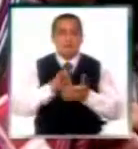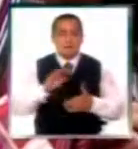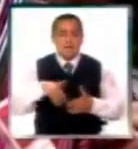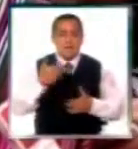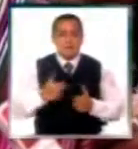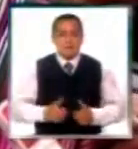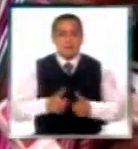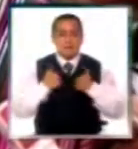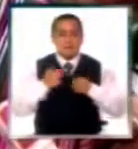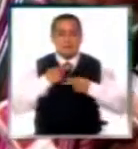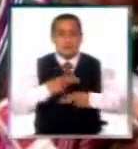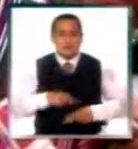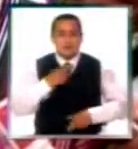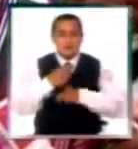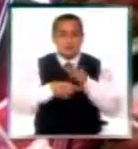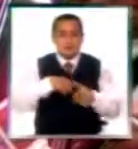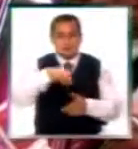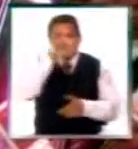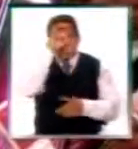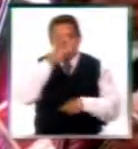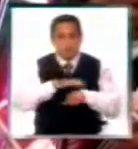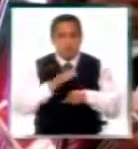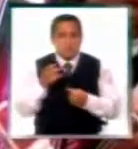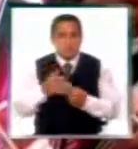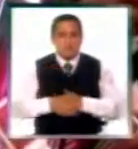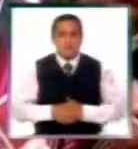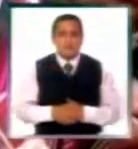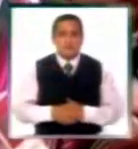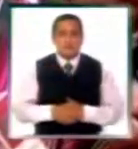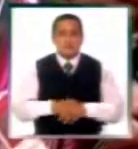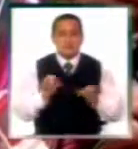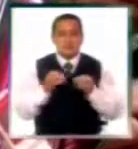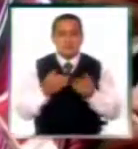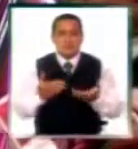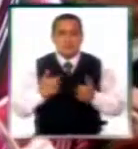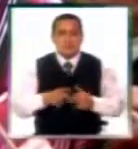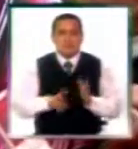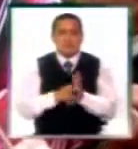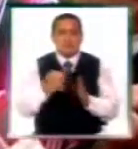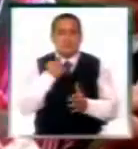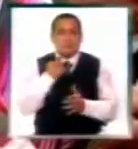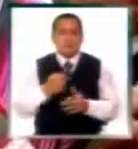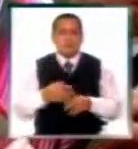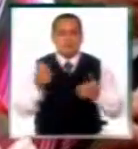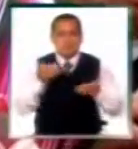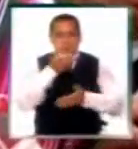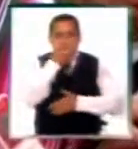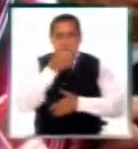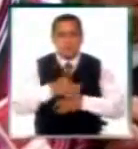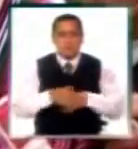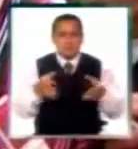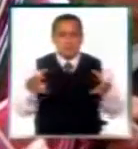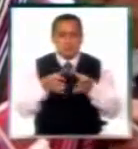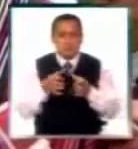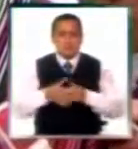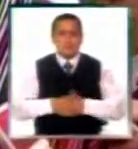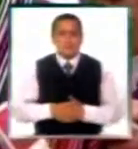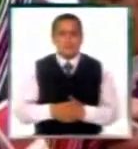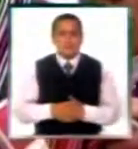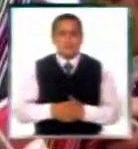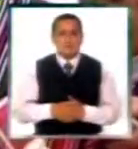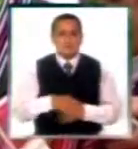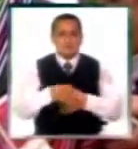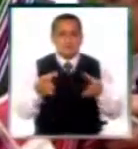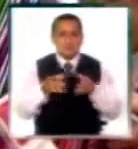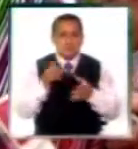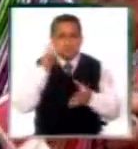vidas humanas, gente inocente que está contra su voluntad secuestradas por estos por estas